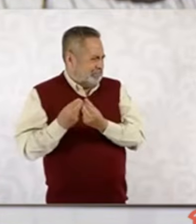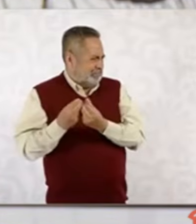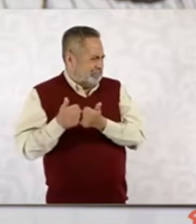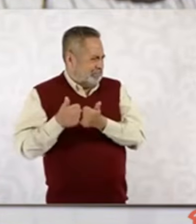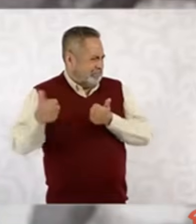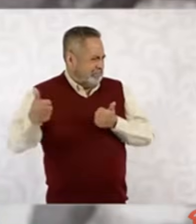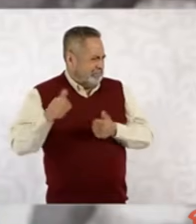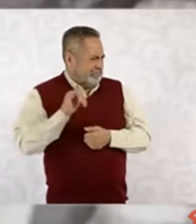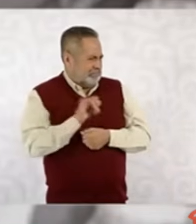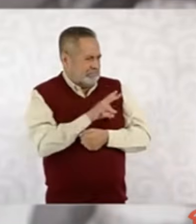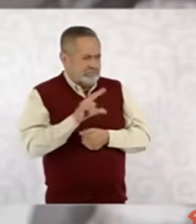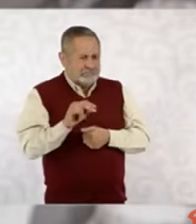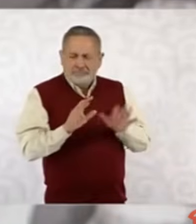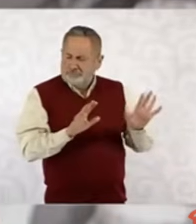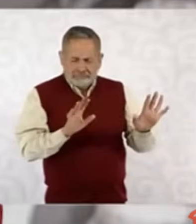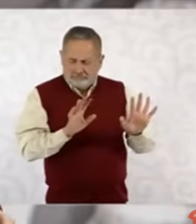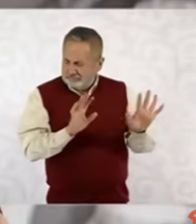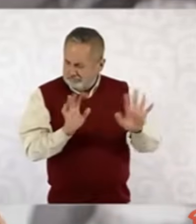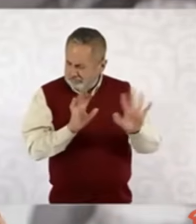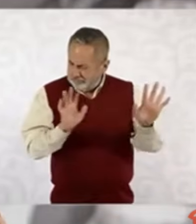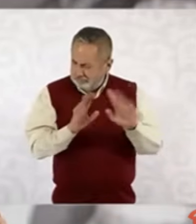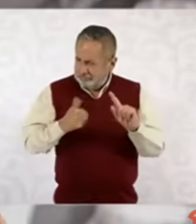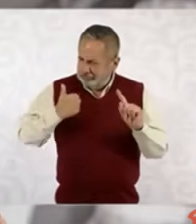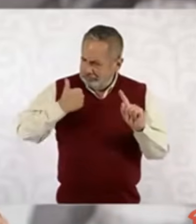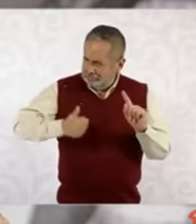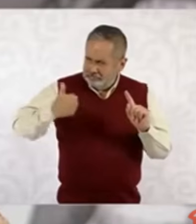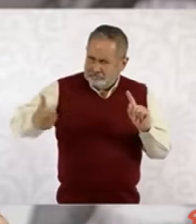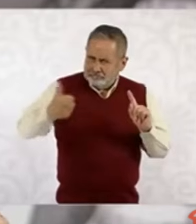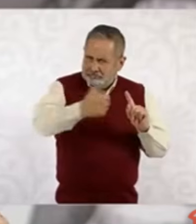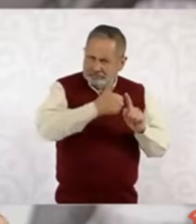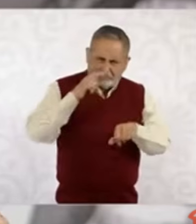Cada quien tiene un papel que cumplir. Ahora,